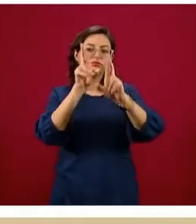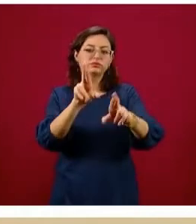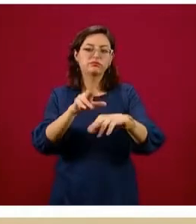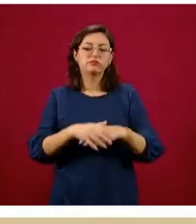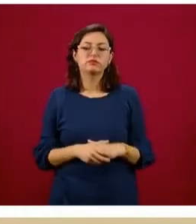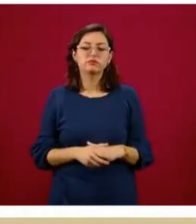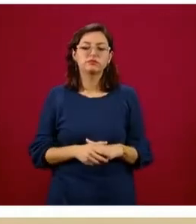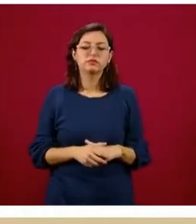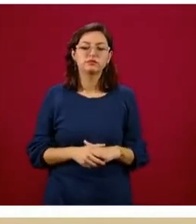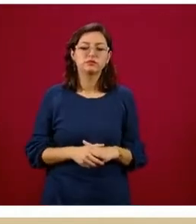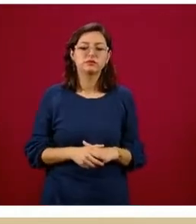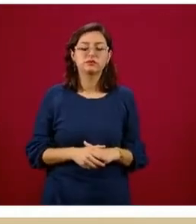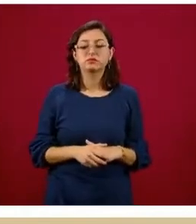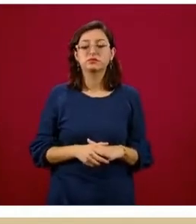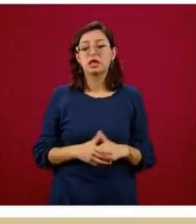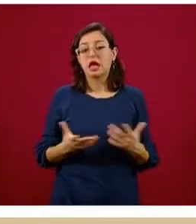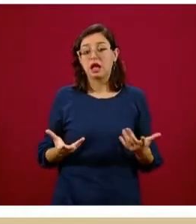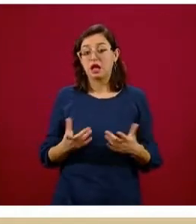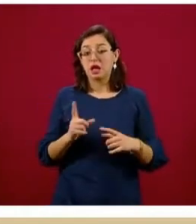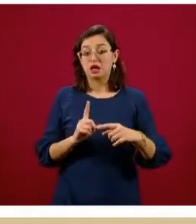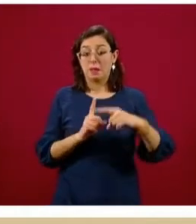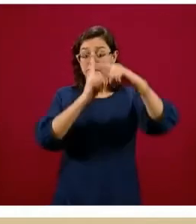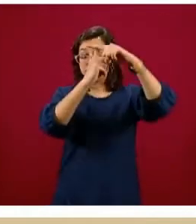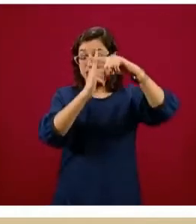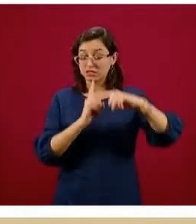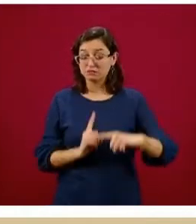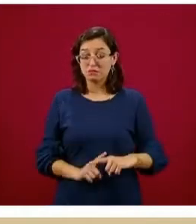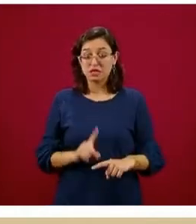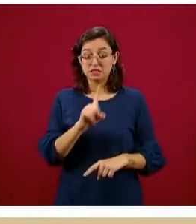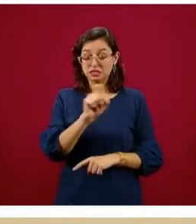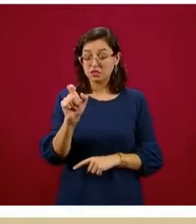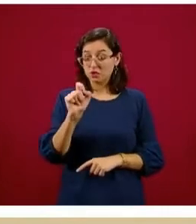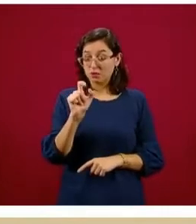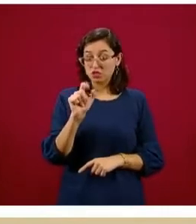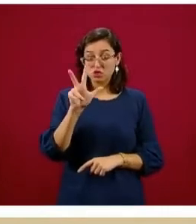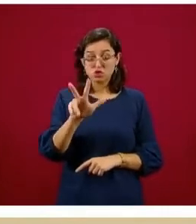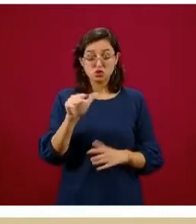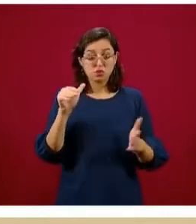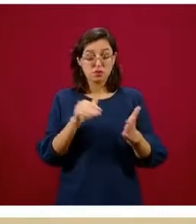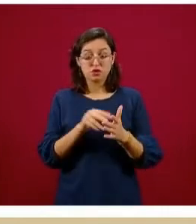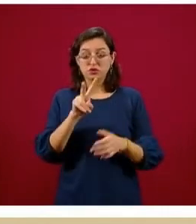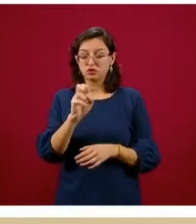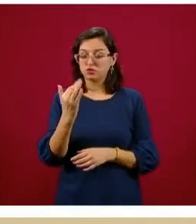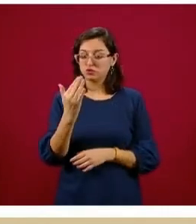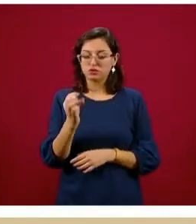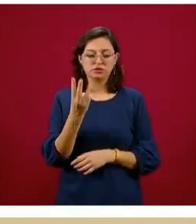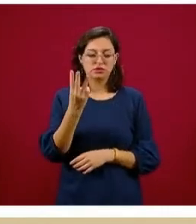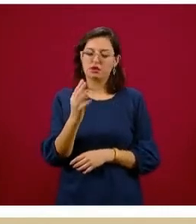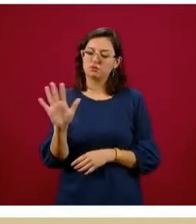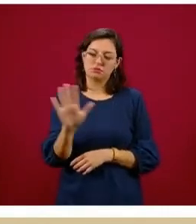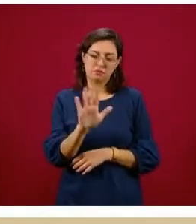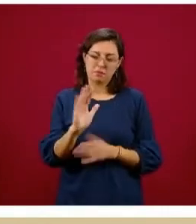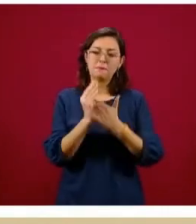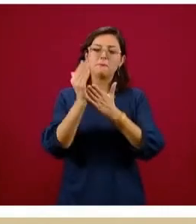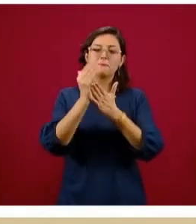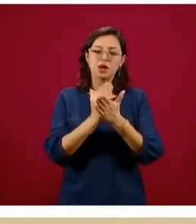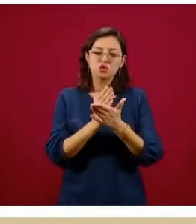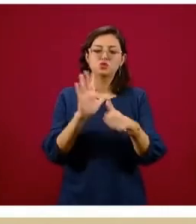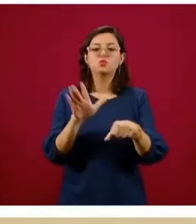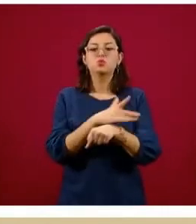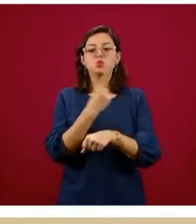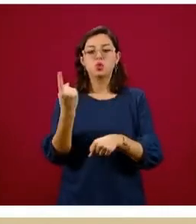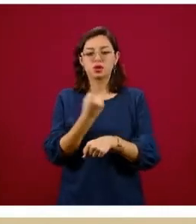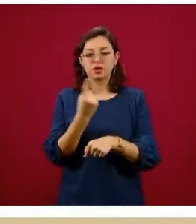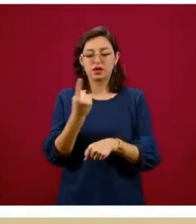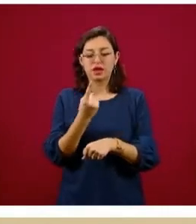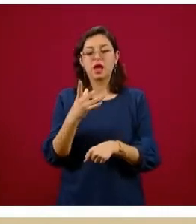los dos no les va a dar los 128.253, va a dar un poco menos. La diferencia son las pruebas que se han procesado directamente en